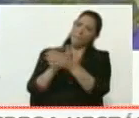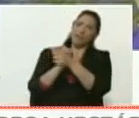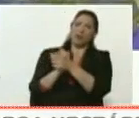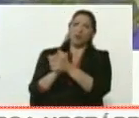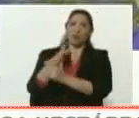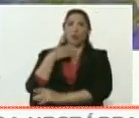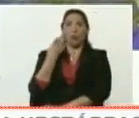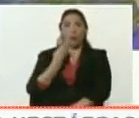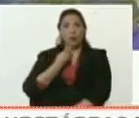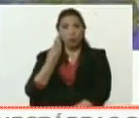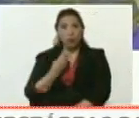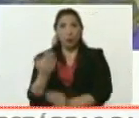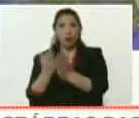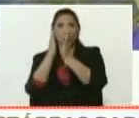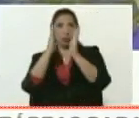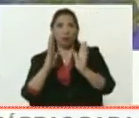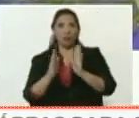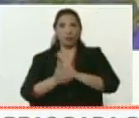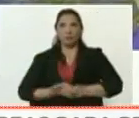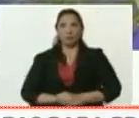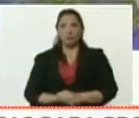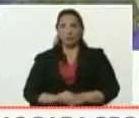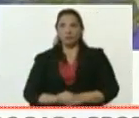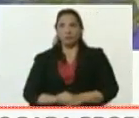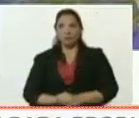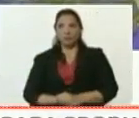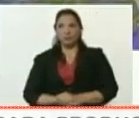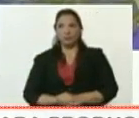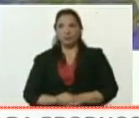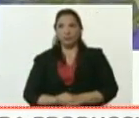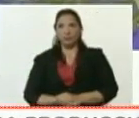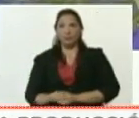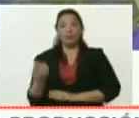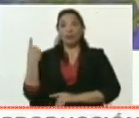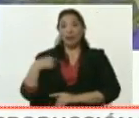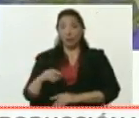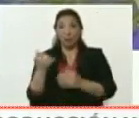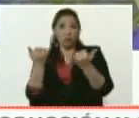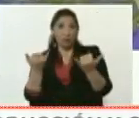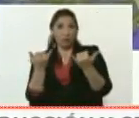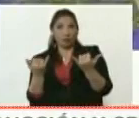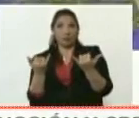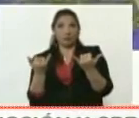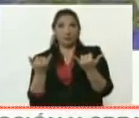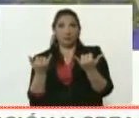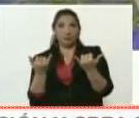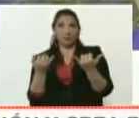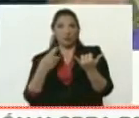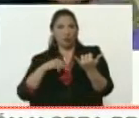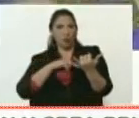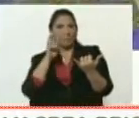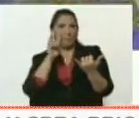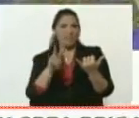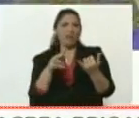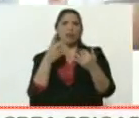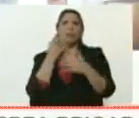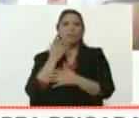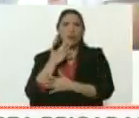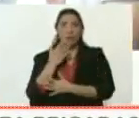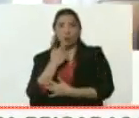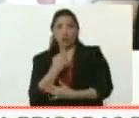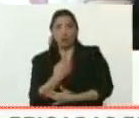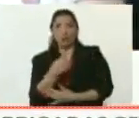juventud y los estudiantes. Tenemos casos recientes. Estamos viendo como, por ejemplo, lo decía